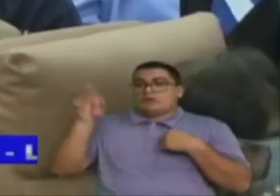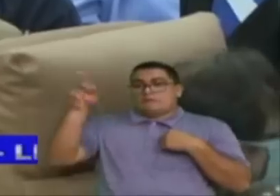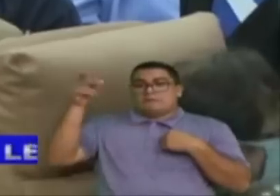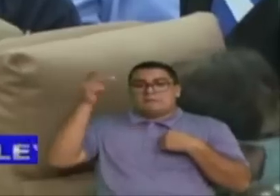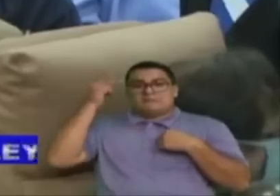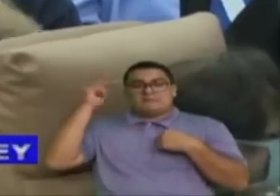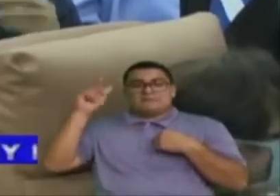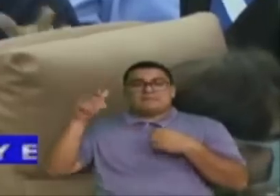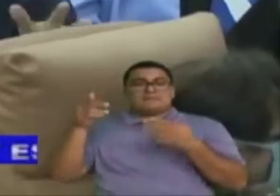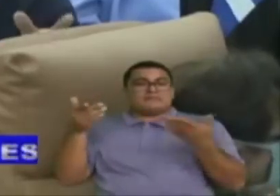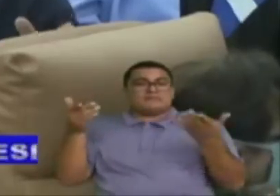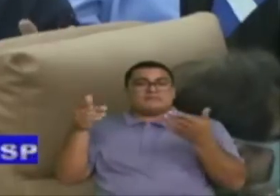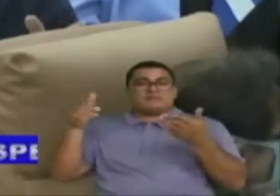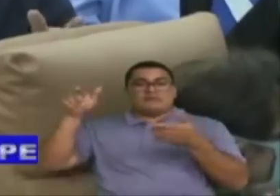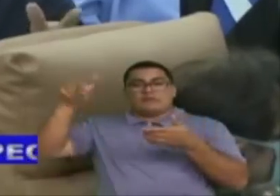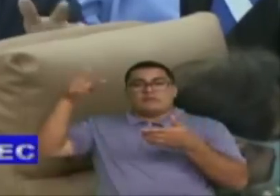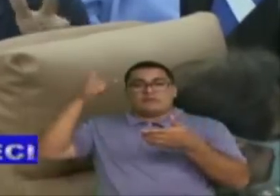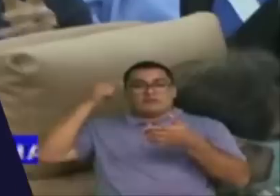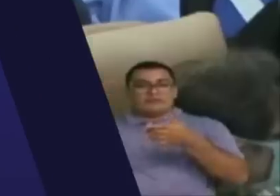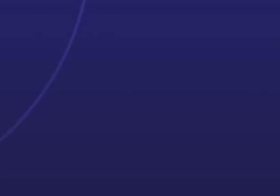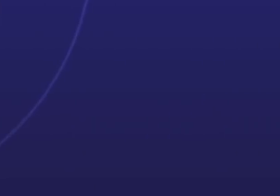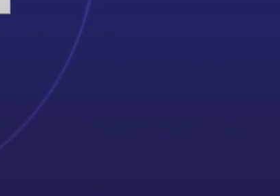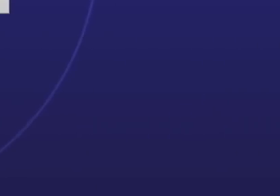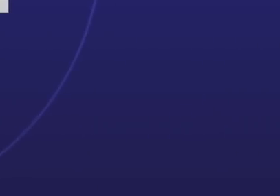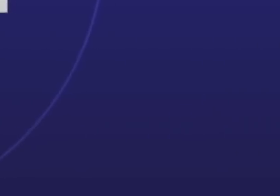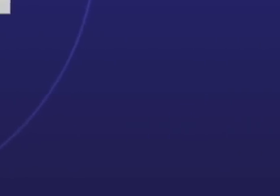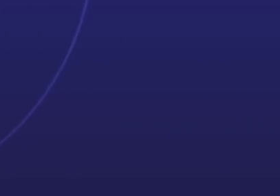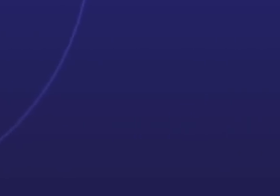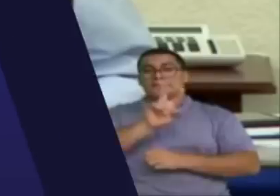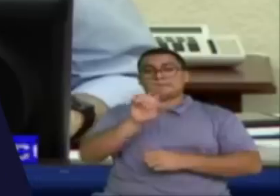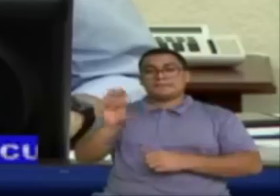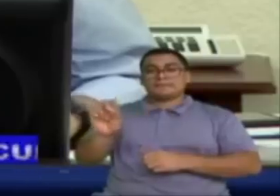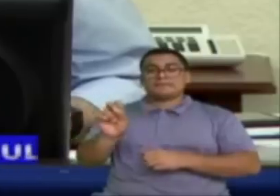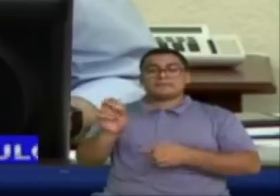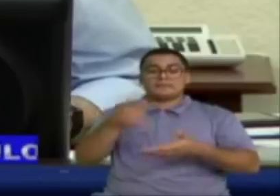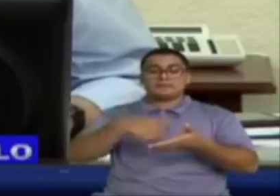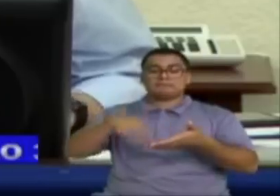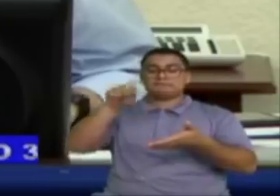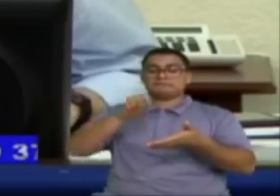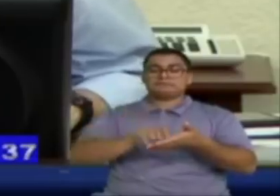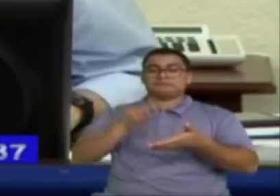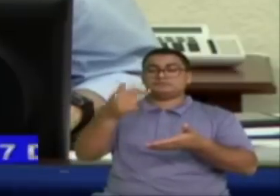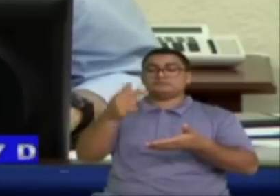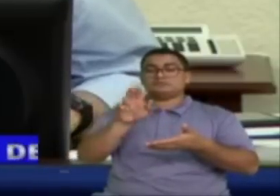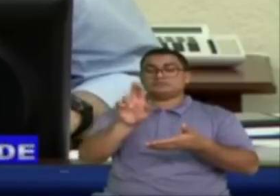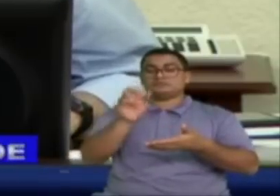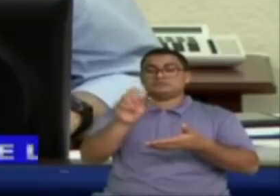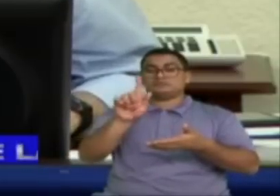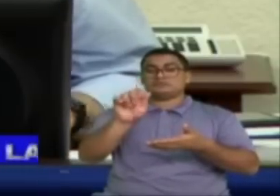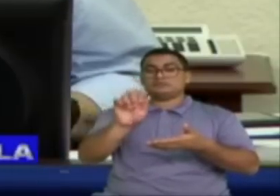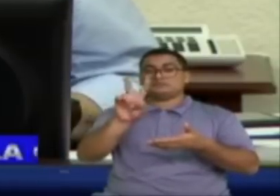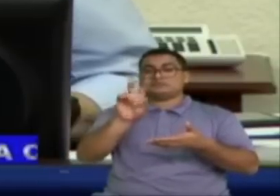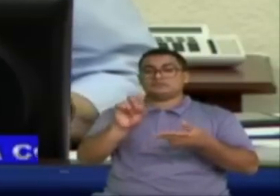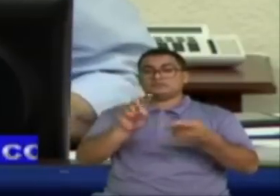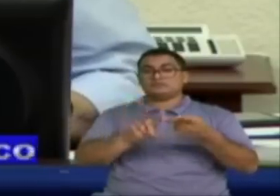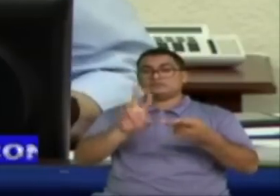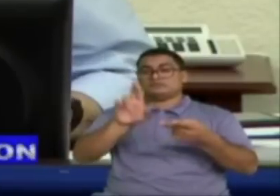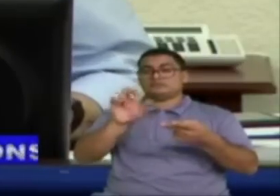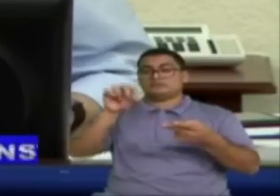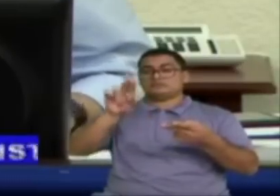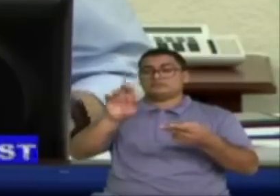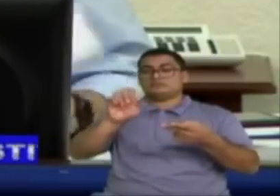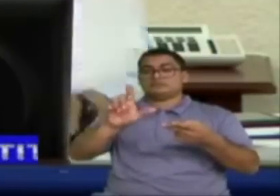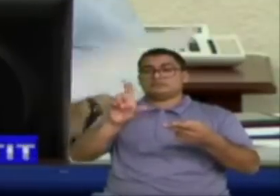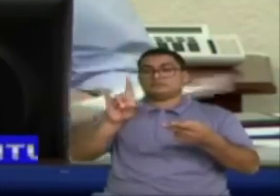de las redes sociales y los medios digitales. El régimen de Daniel Ortega también presentó este martes ante la